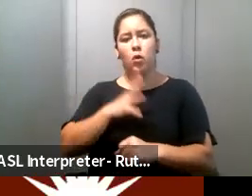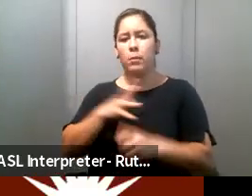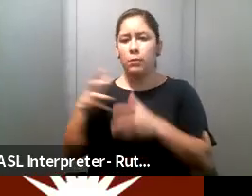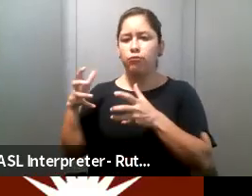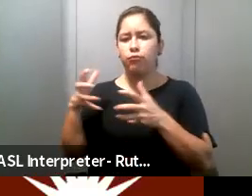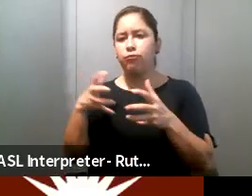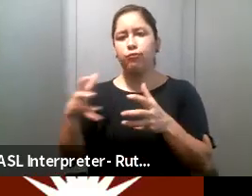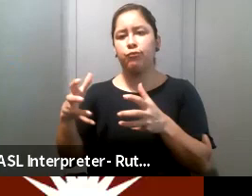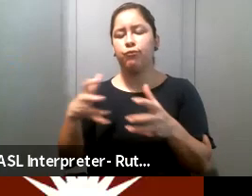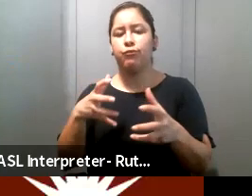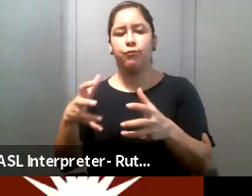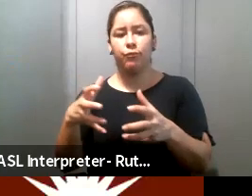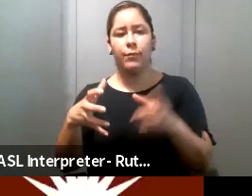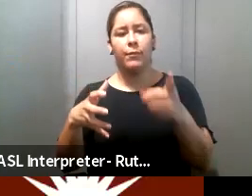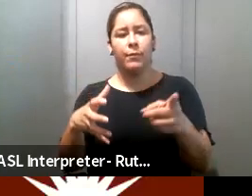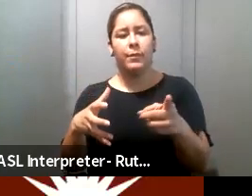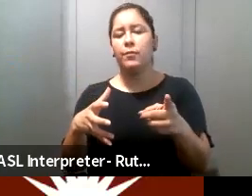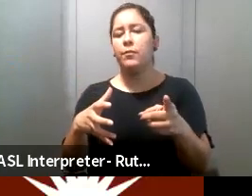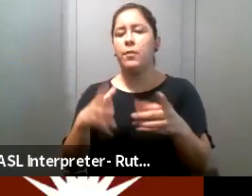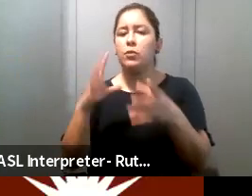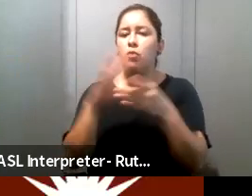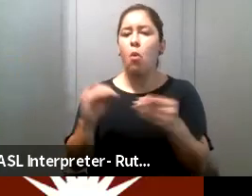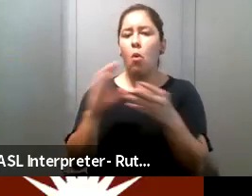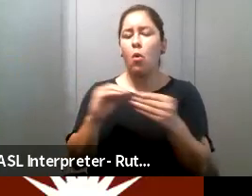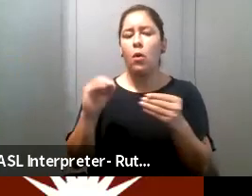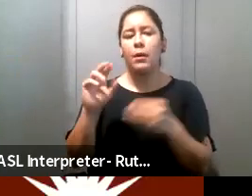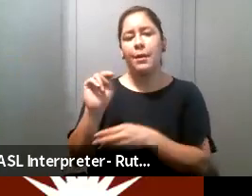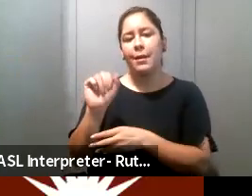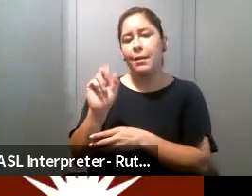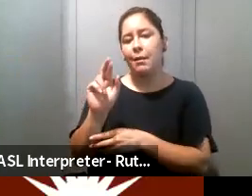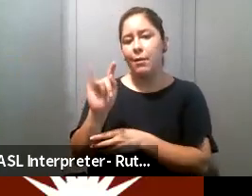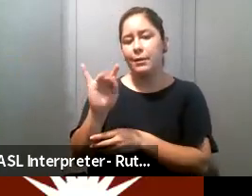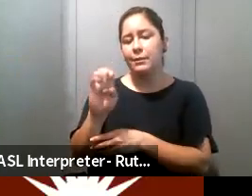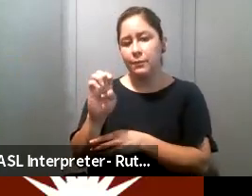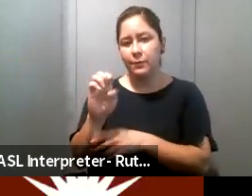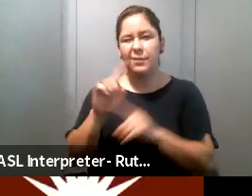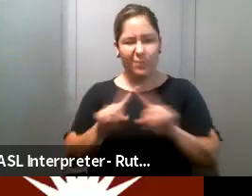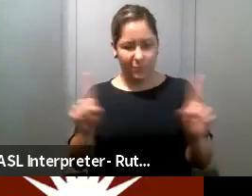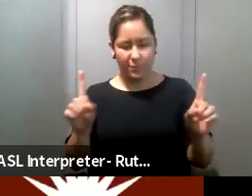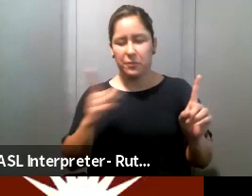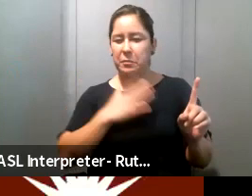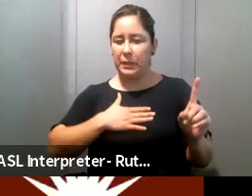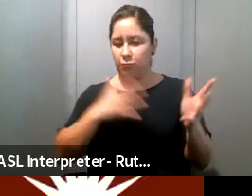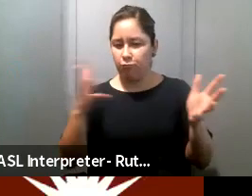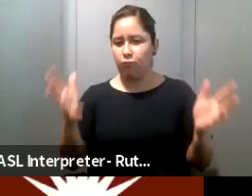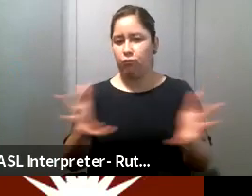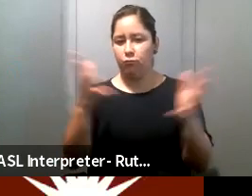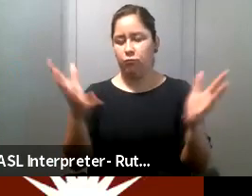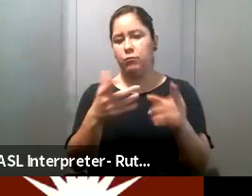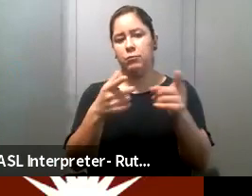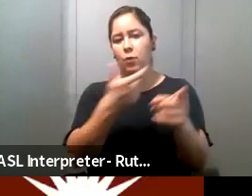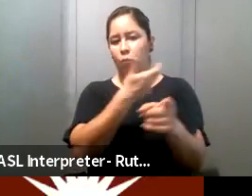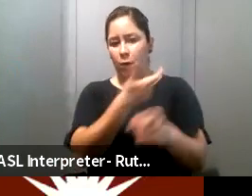una narrativa diferente a la que podemos ver. Entonces, simplemente les pido que se tomen el tiempo para que